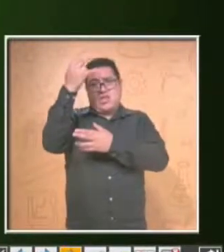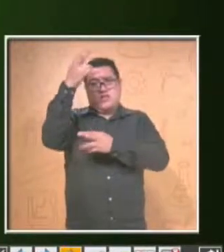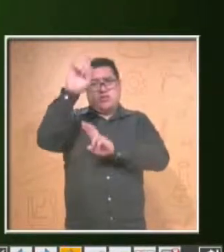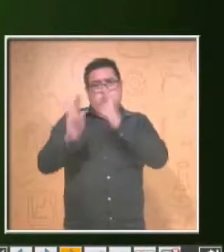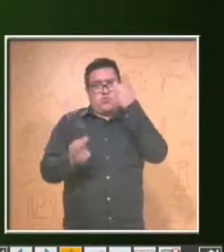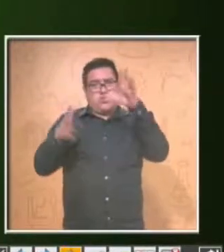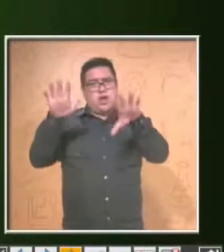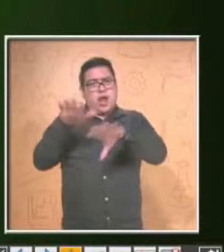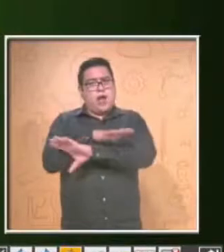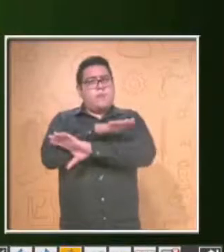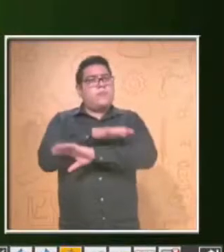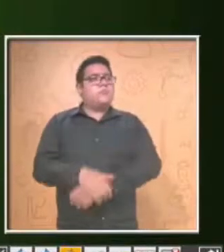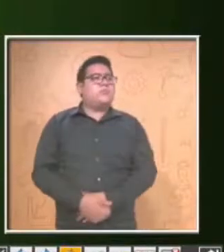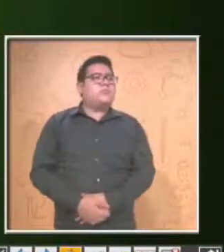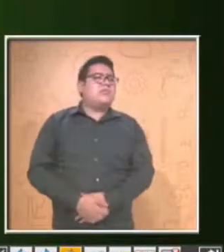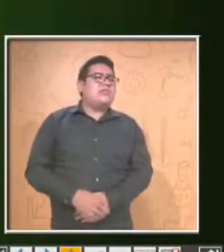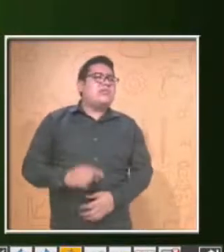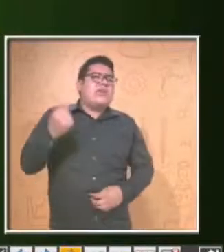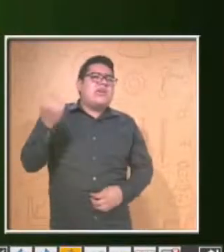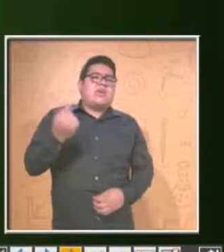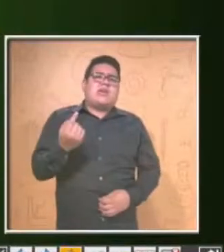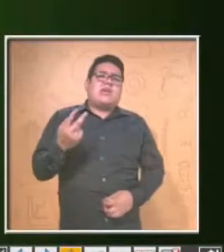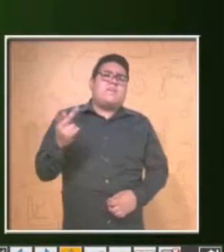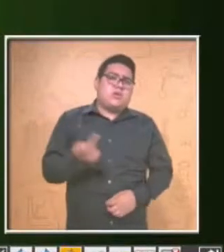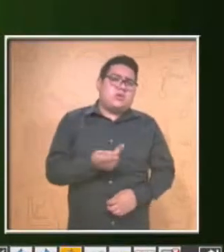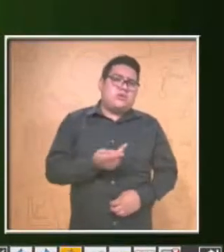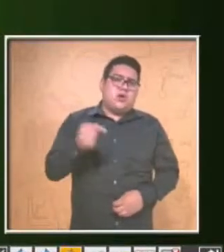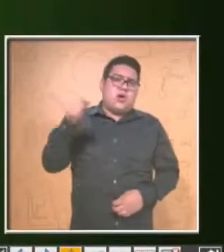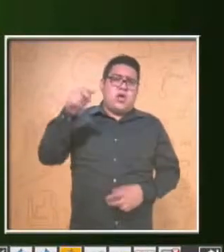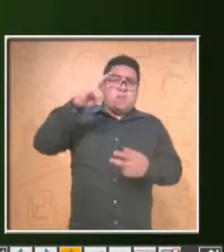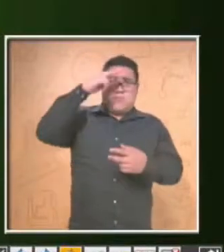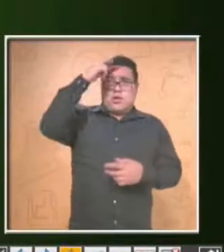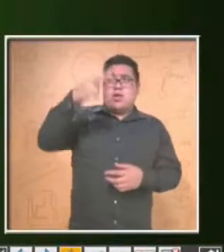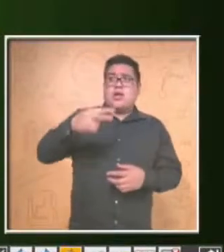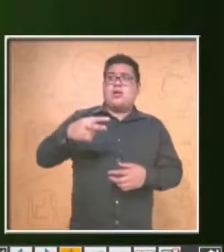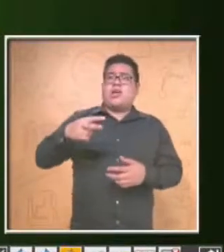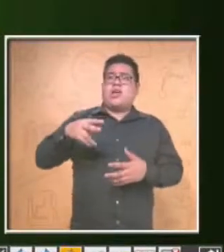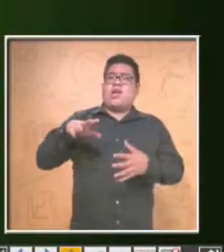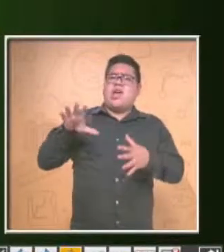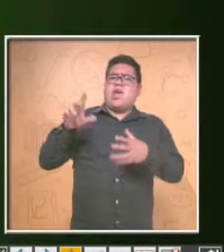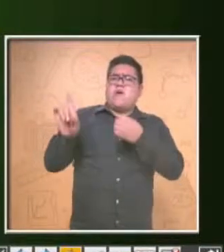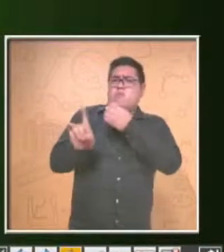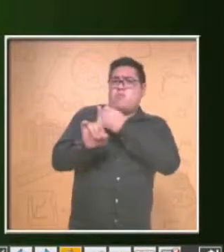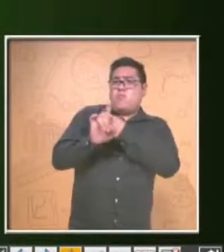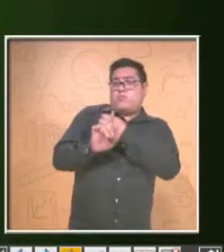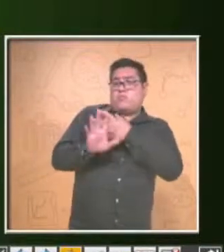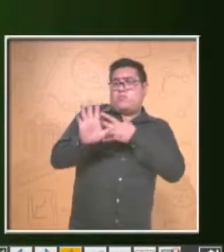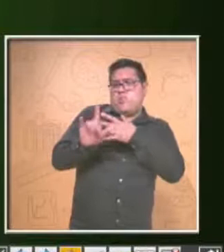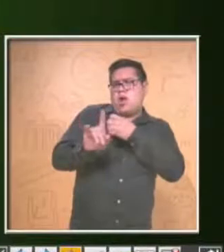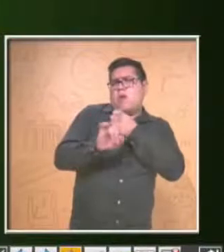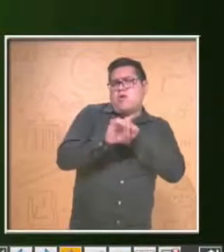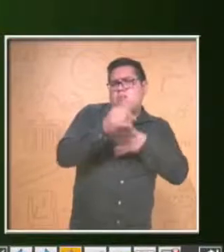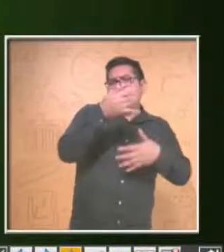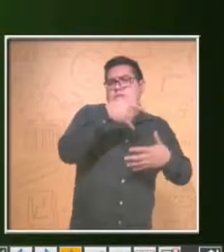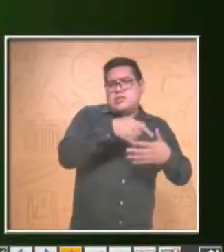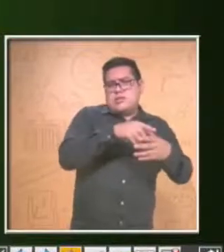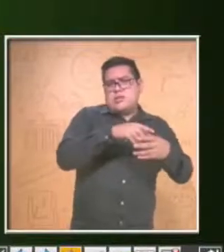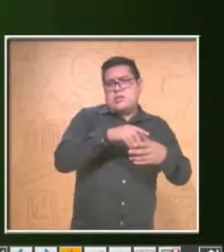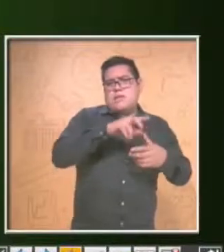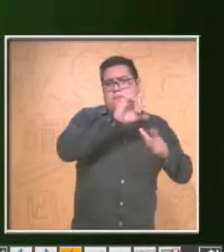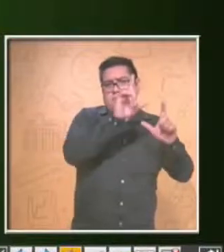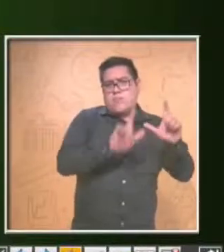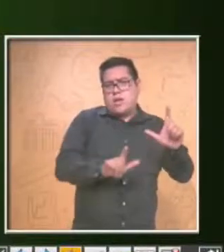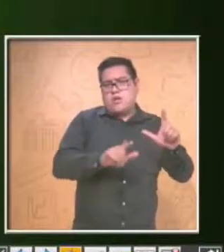causas provocaron esta revolución de independencia en México? Pues hay causas internas y causas externas. Una de